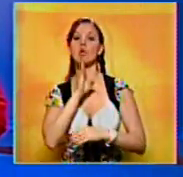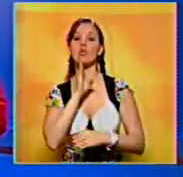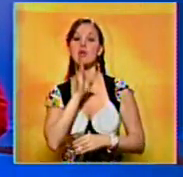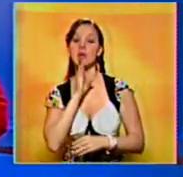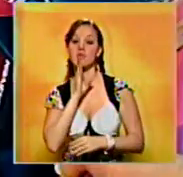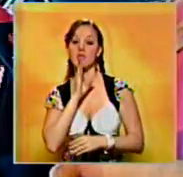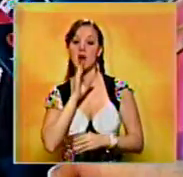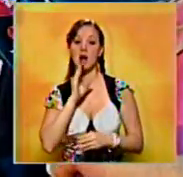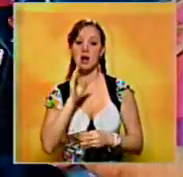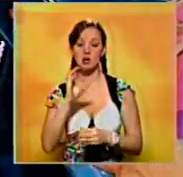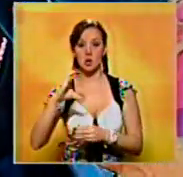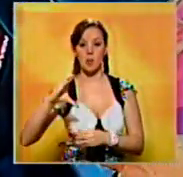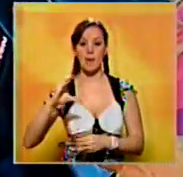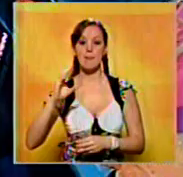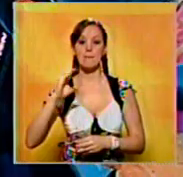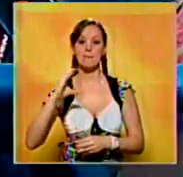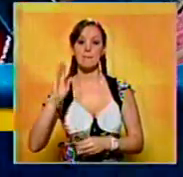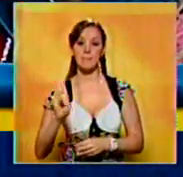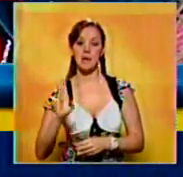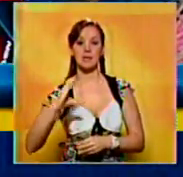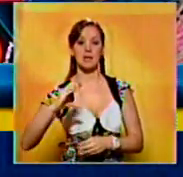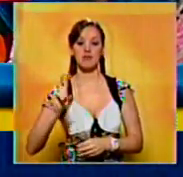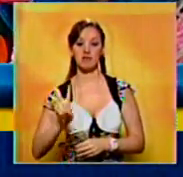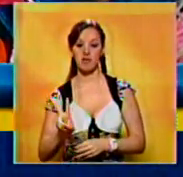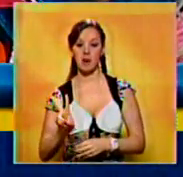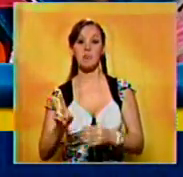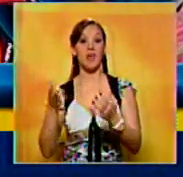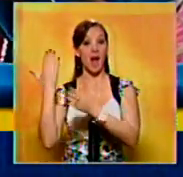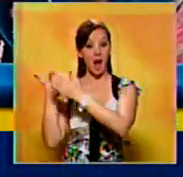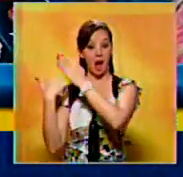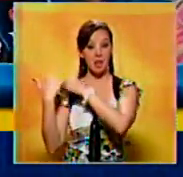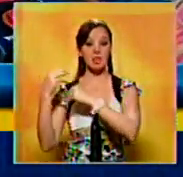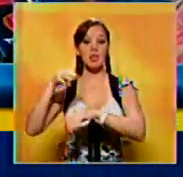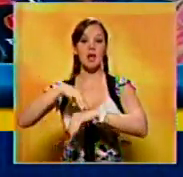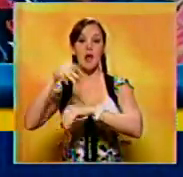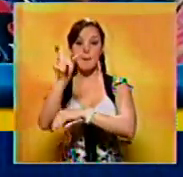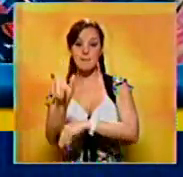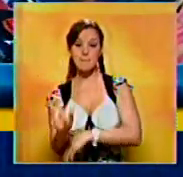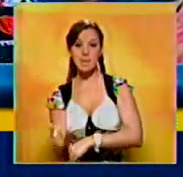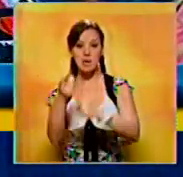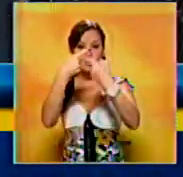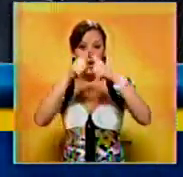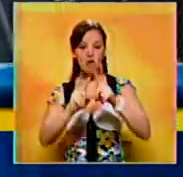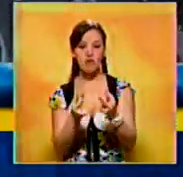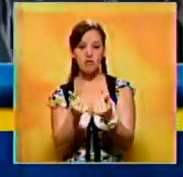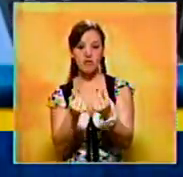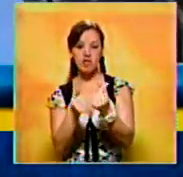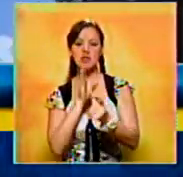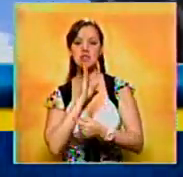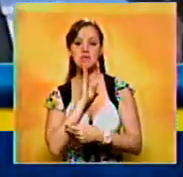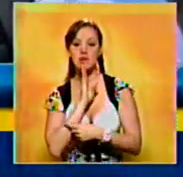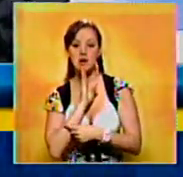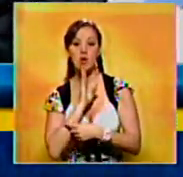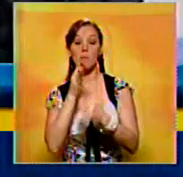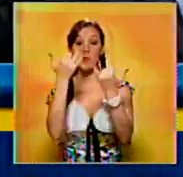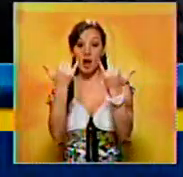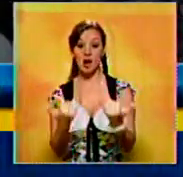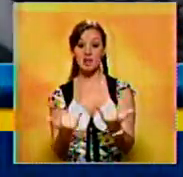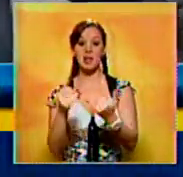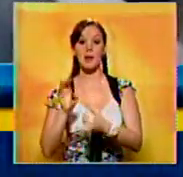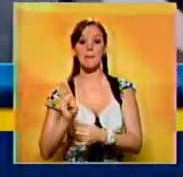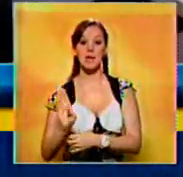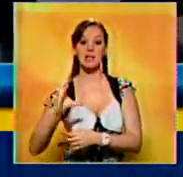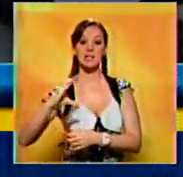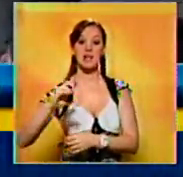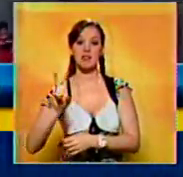martes. Marco Torres es actualmente ministro para la economía, finanzas y banca pública. El Banco Central de Venezuela continúa presidido